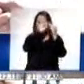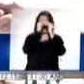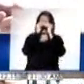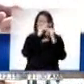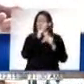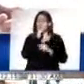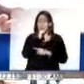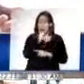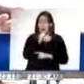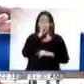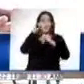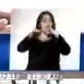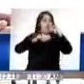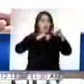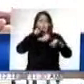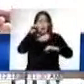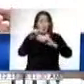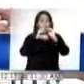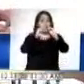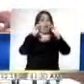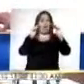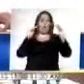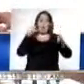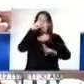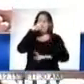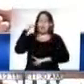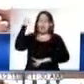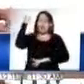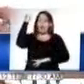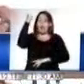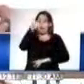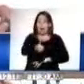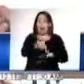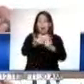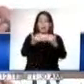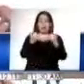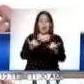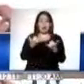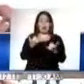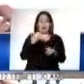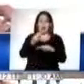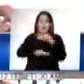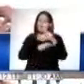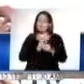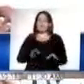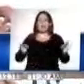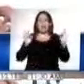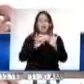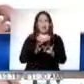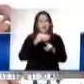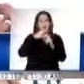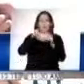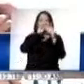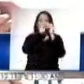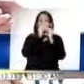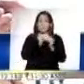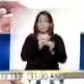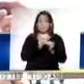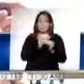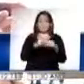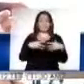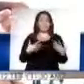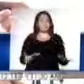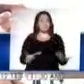averiado y que se ha denunciado y se ha advertido durante años no tenga a estas alturas una opción alternativa que permita repararlo? Pues